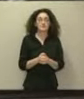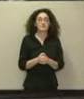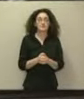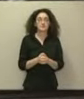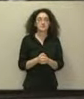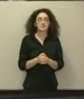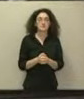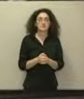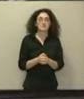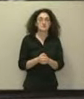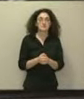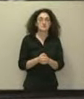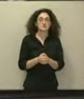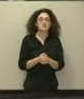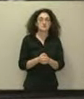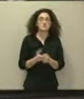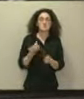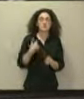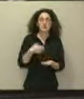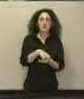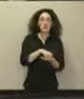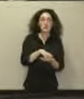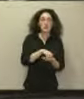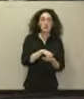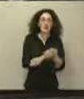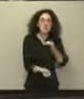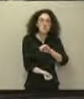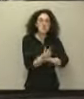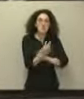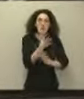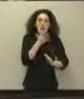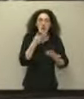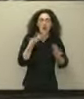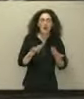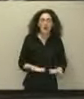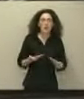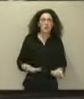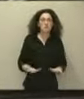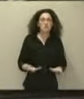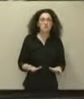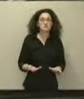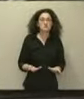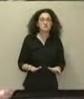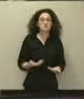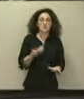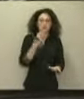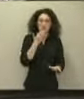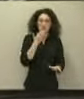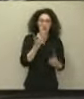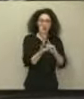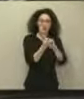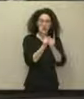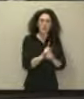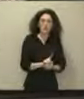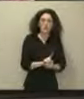lo que la duda que nos surge ahora es y realmente estas modificaciones sobre todo si